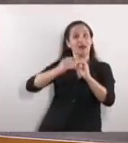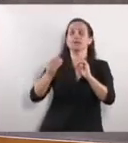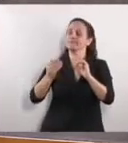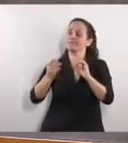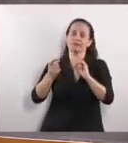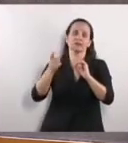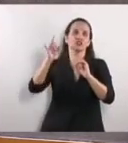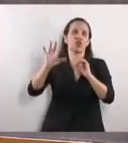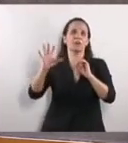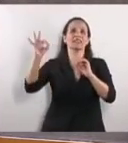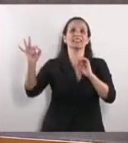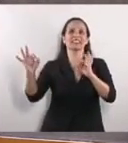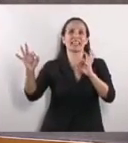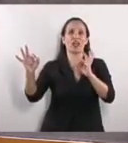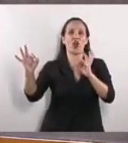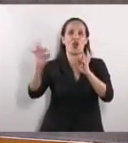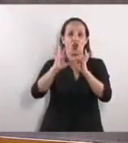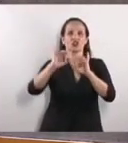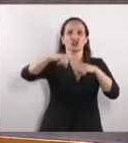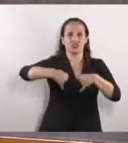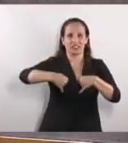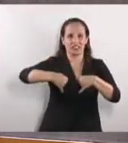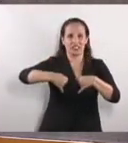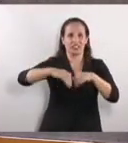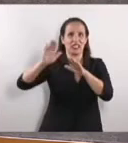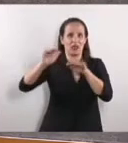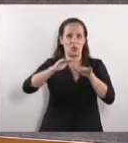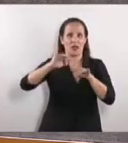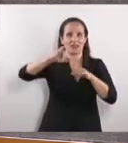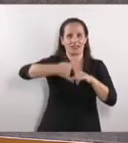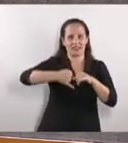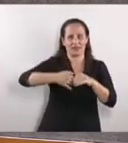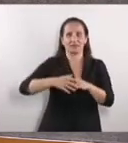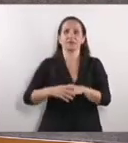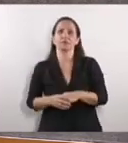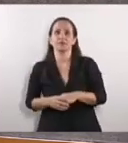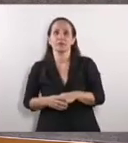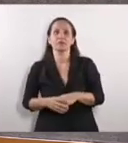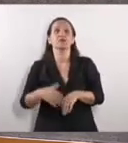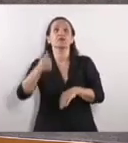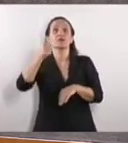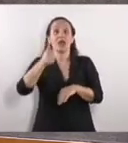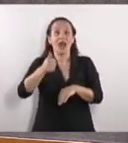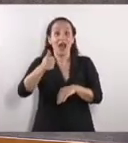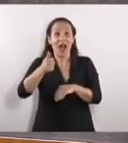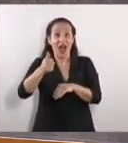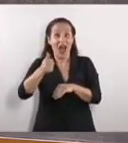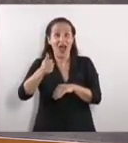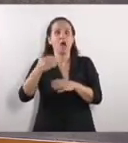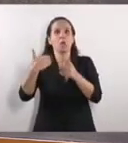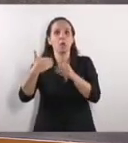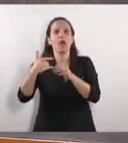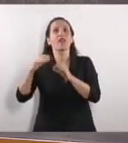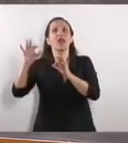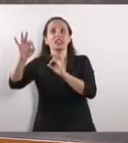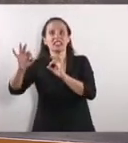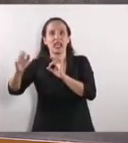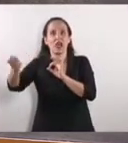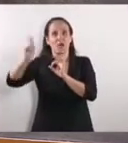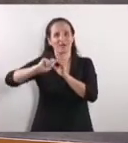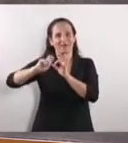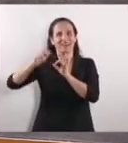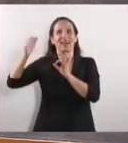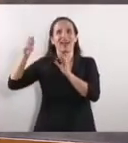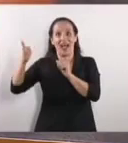Las personas que tengan grupo A van a poder recibir del A y también del 0. Las personas que tienen el B,